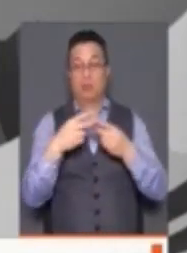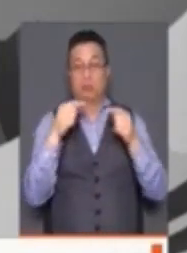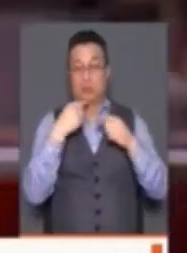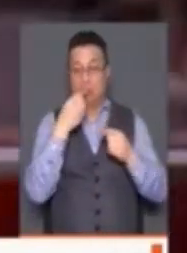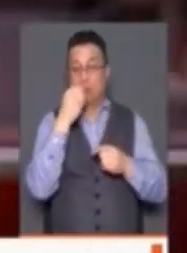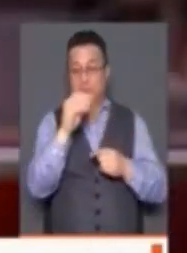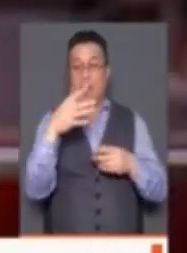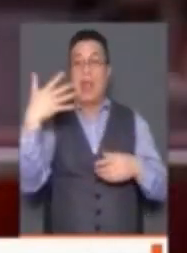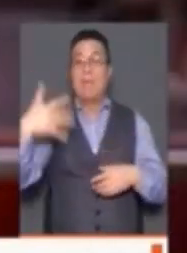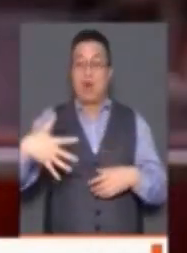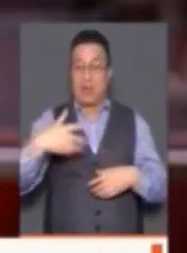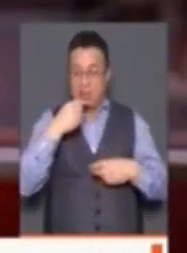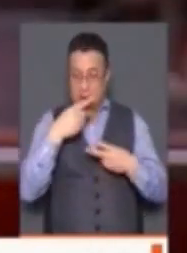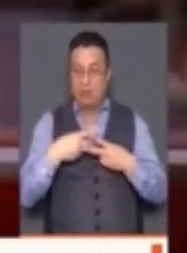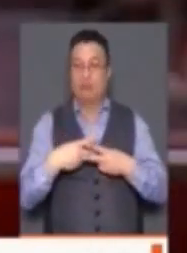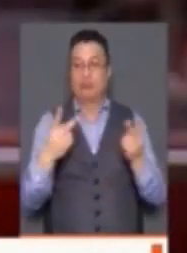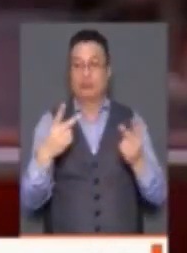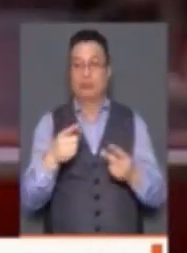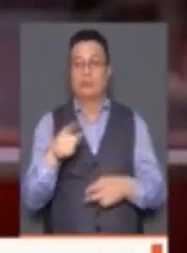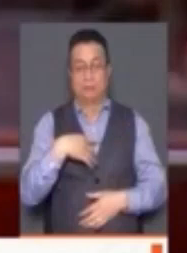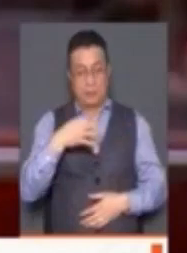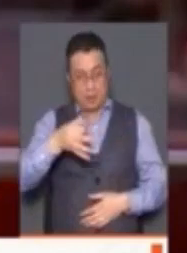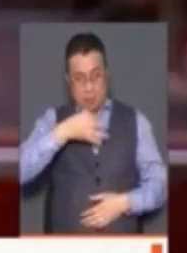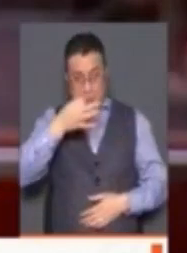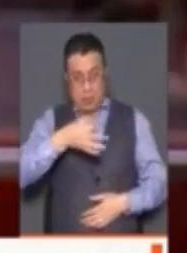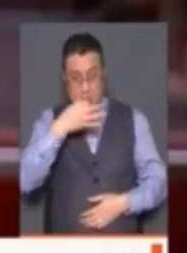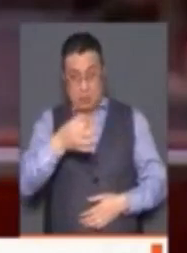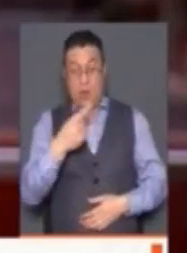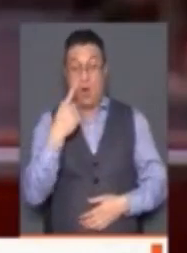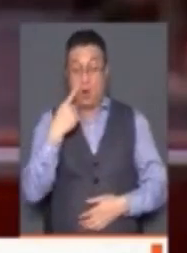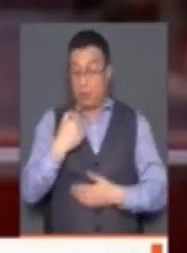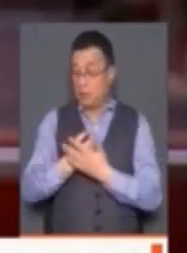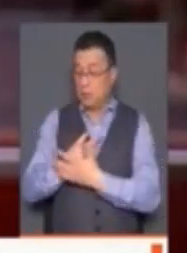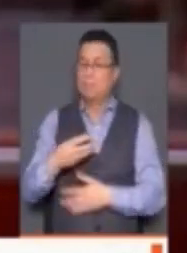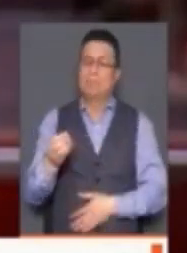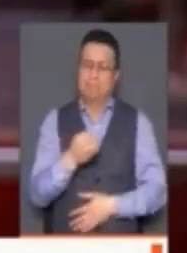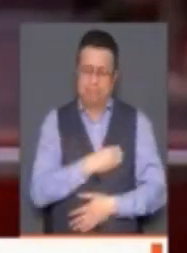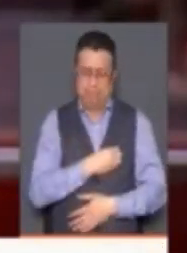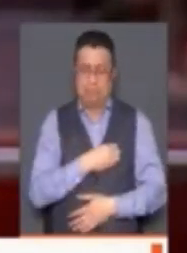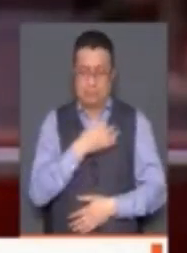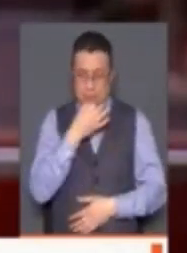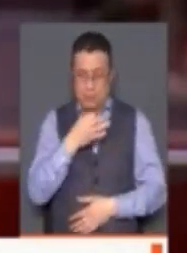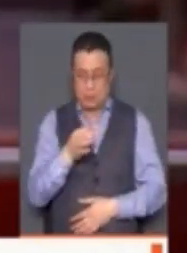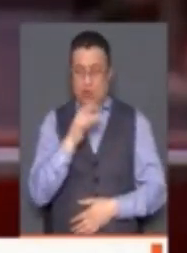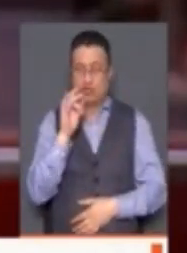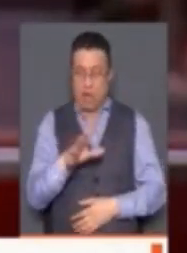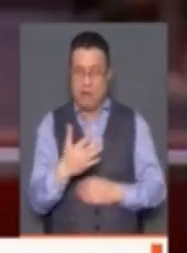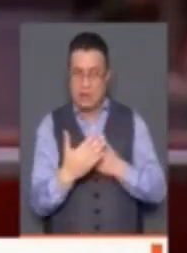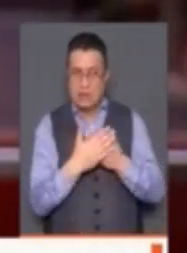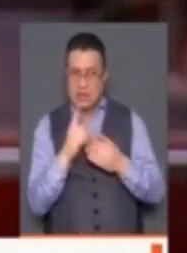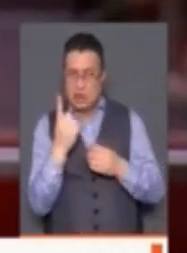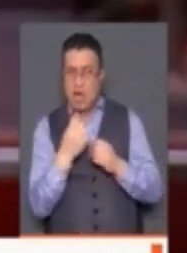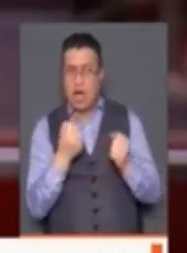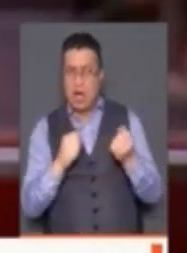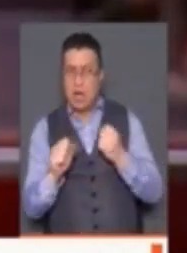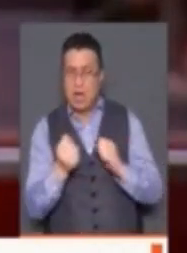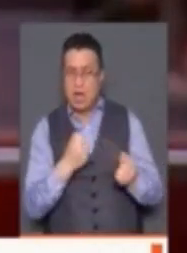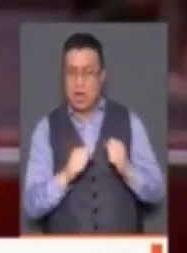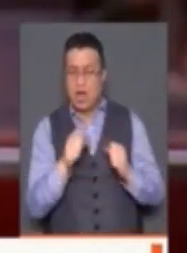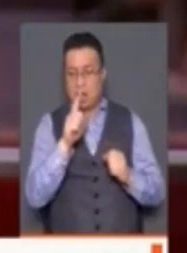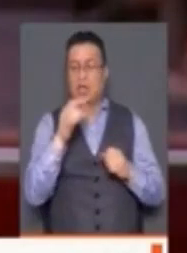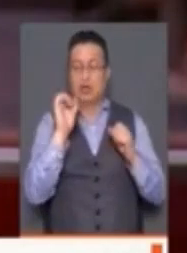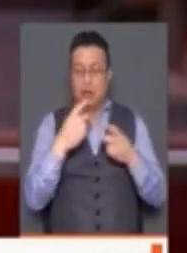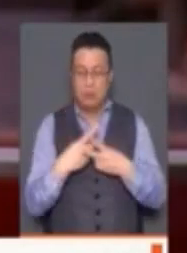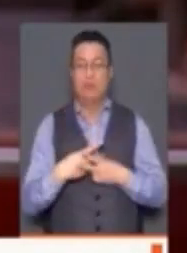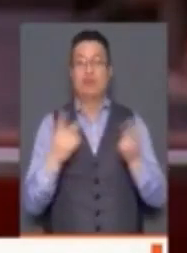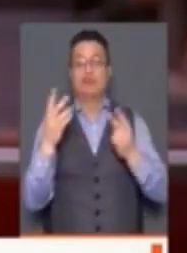announcement. El tono del presentador ya hacía evidente lo que se predecía hace horas en Reino Unido. Buckingham anunciaba la